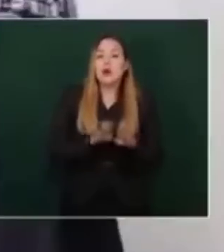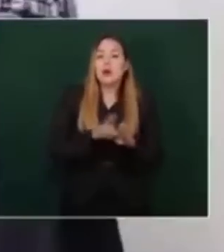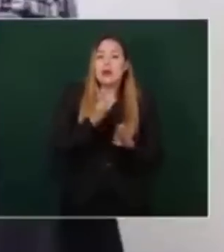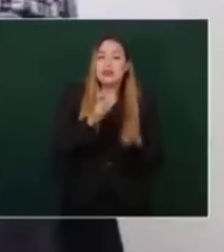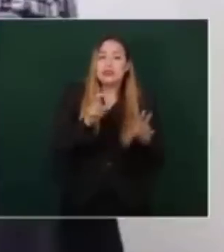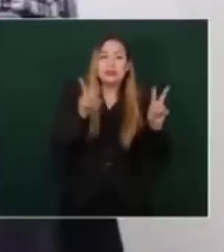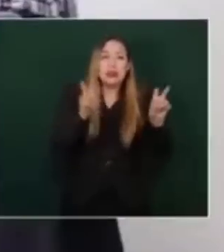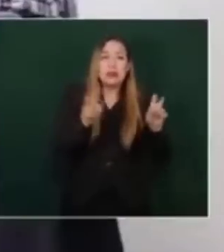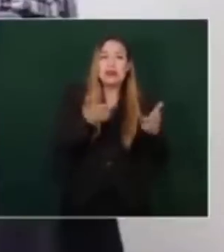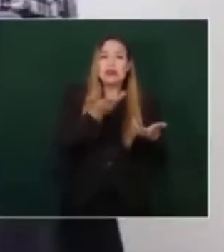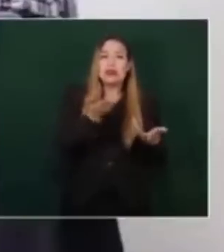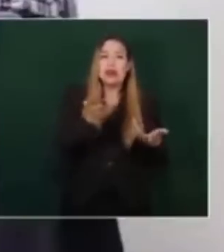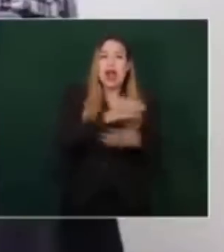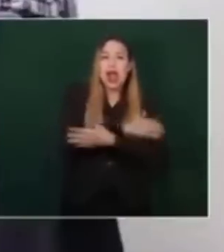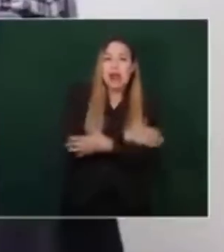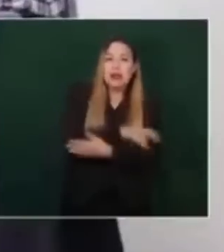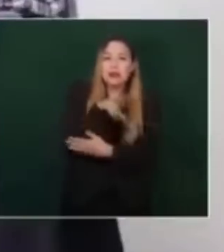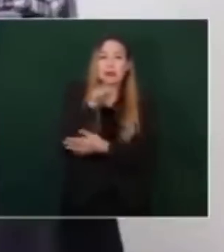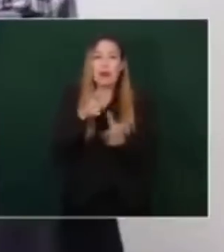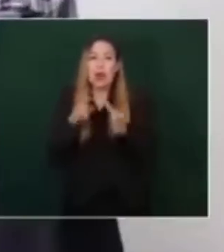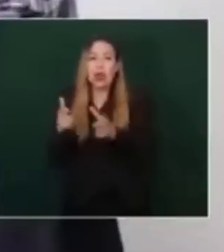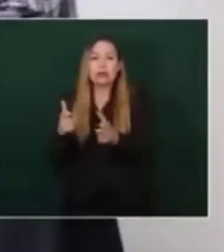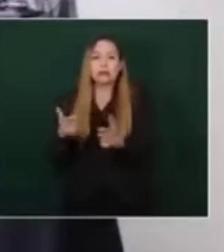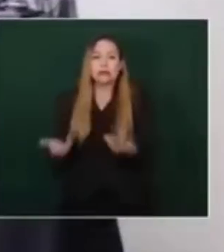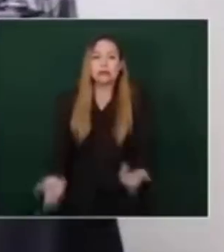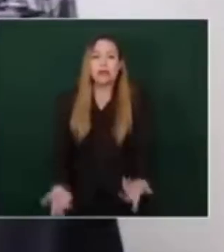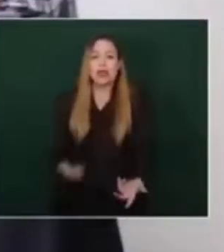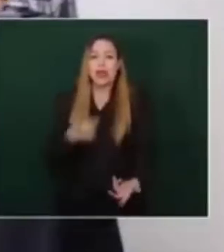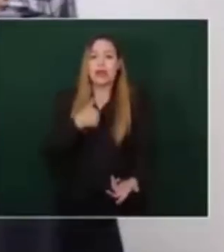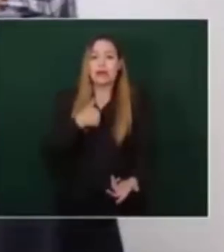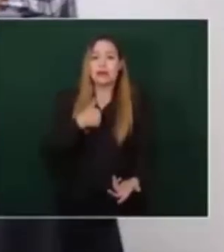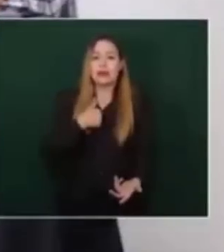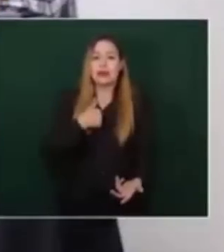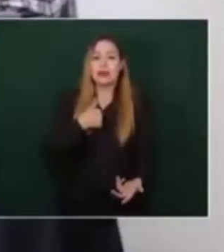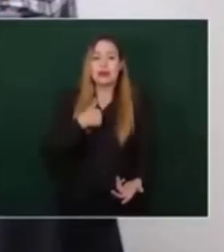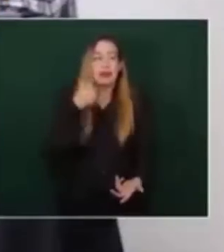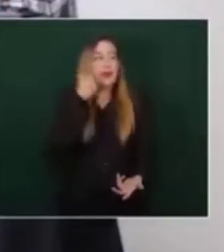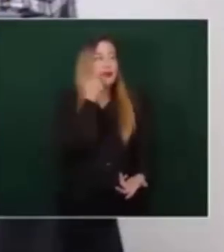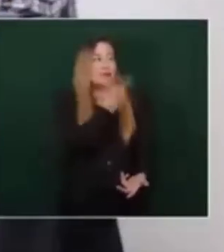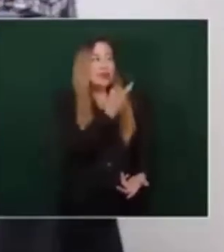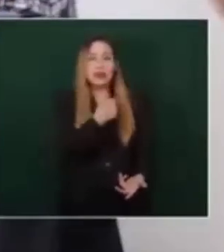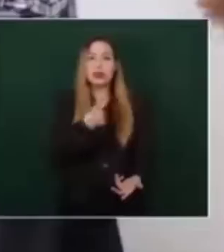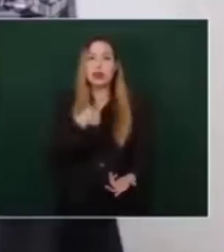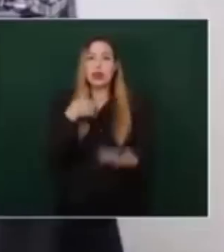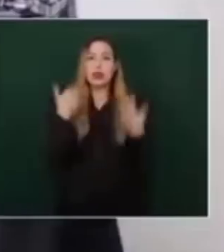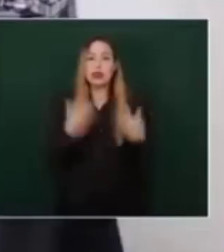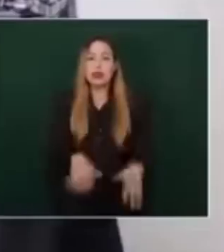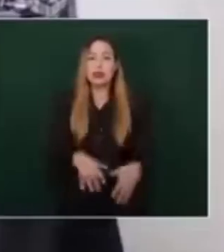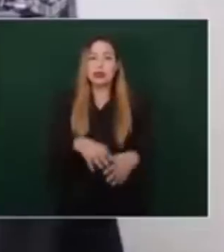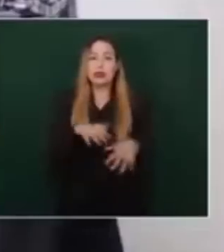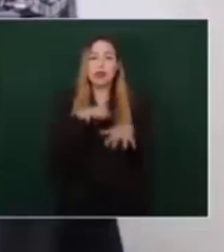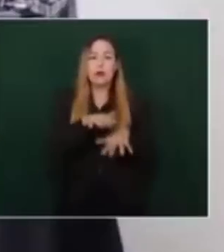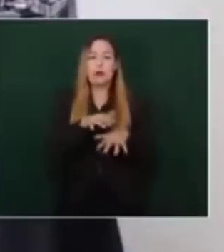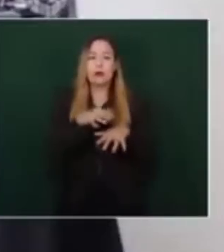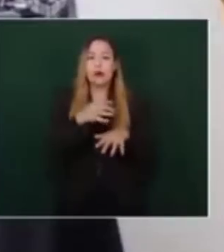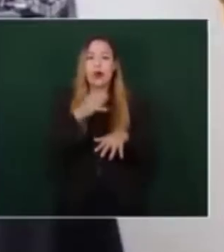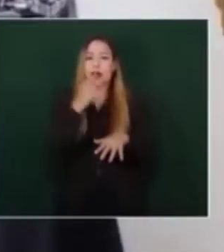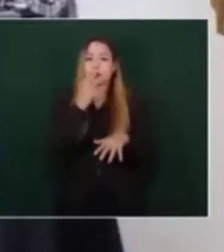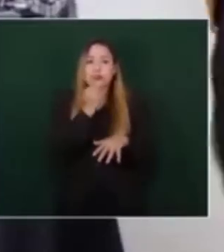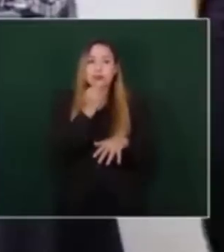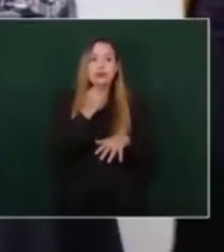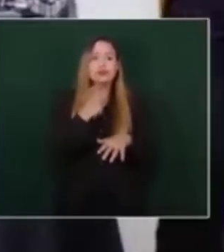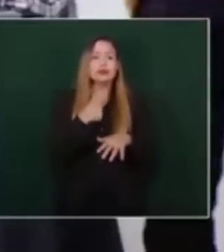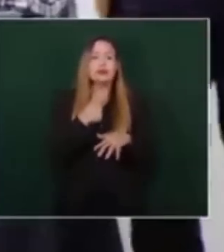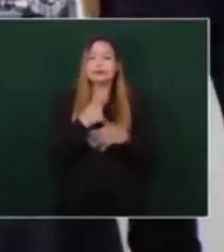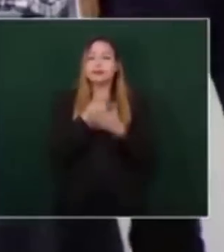balazos. A mí, en lo personal, me acaba de callar la boca con datos y le agradezco que haya pasado esa información porque yo la voy a transmitir a todos los